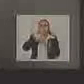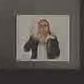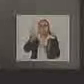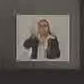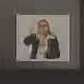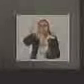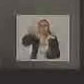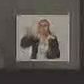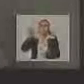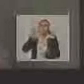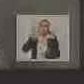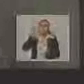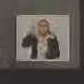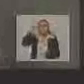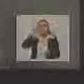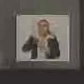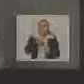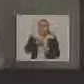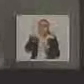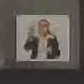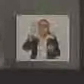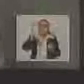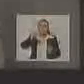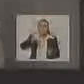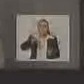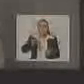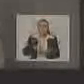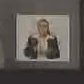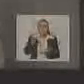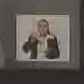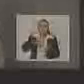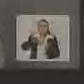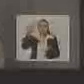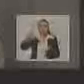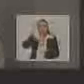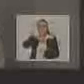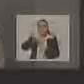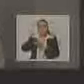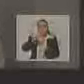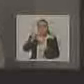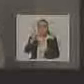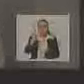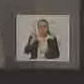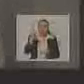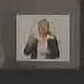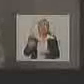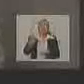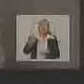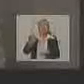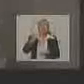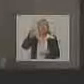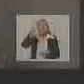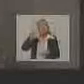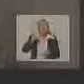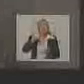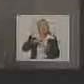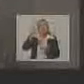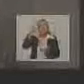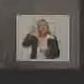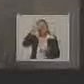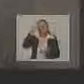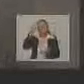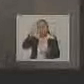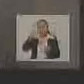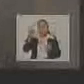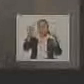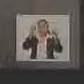candidatos, por participar, por estar aquí con nosotros. Agradecemos a Capital 21 todas sus atenciones y facilidades para transmitir este debate. Yo